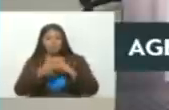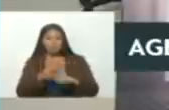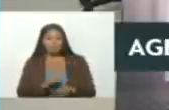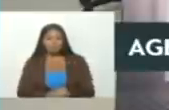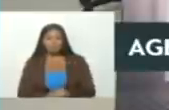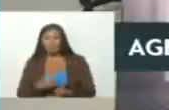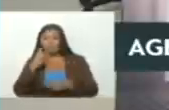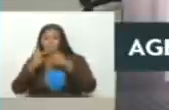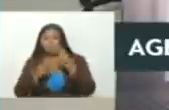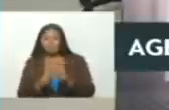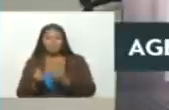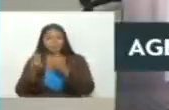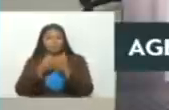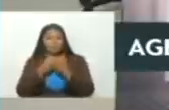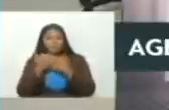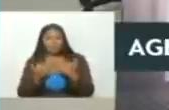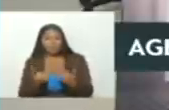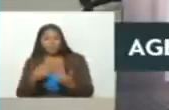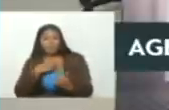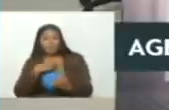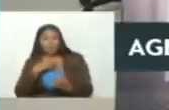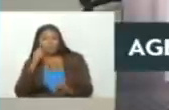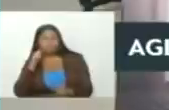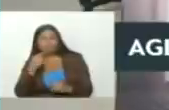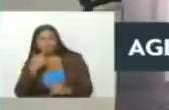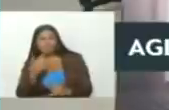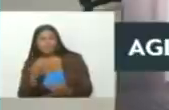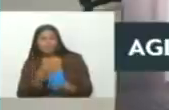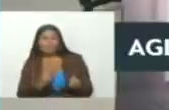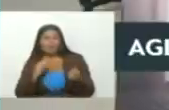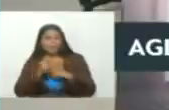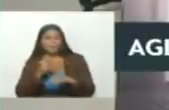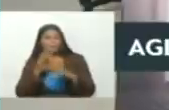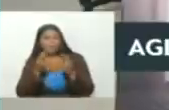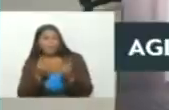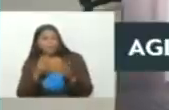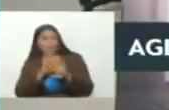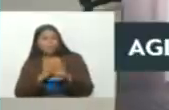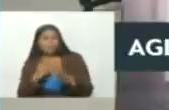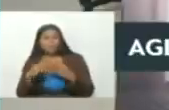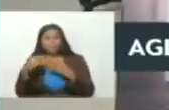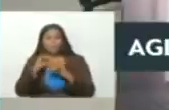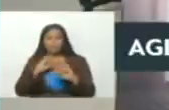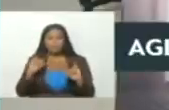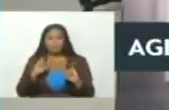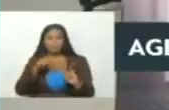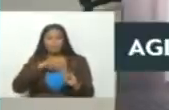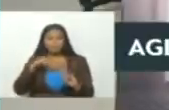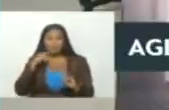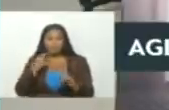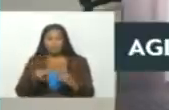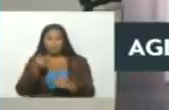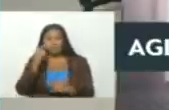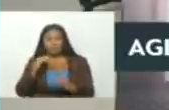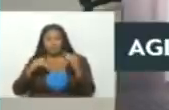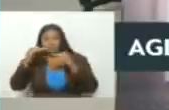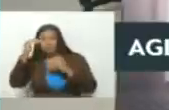la política monetaria, la política fiscal, no puede decidir cuánto es la tasa de cambio, porque es el dólar ya lo que tiene, no tiene una moneda